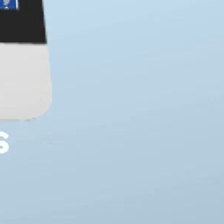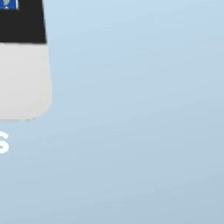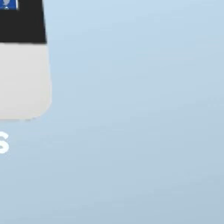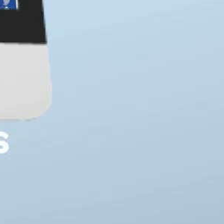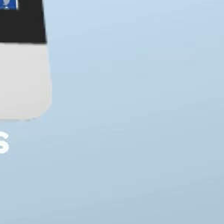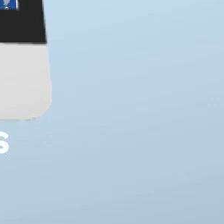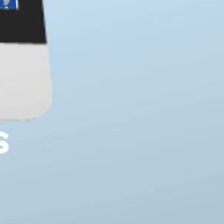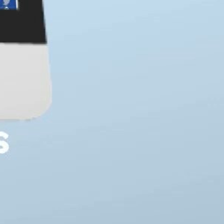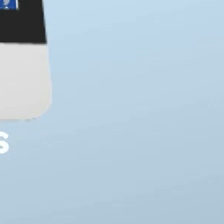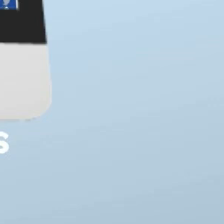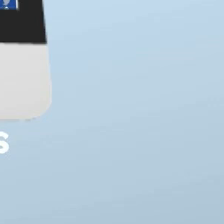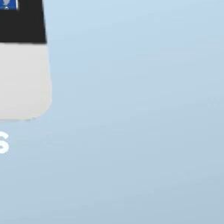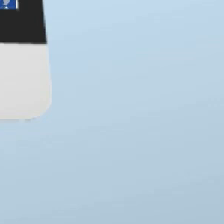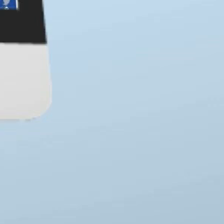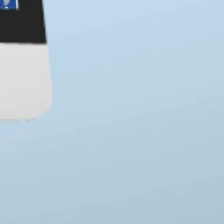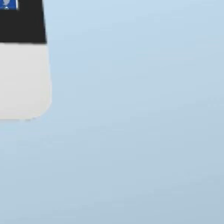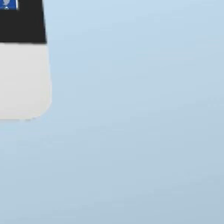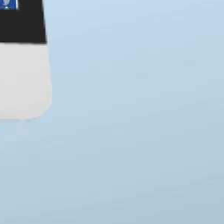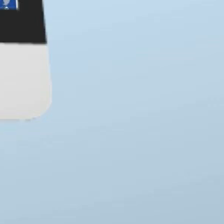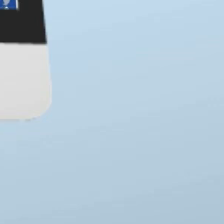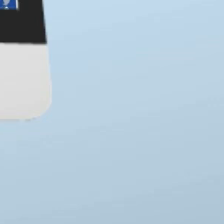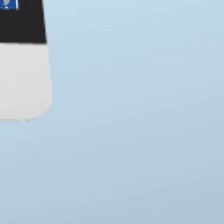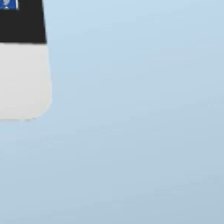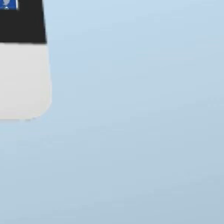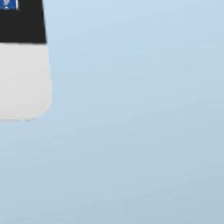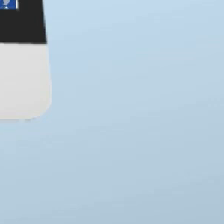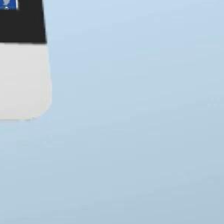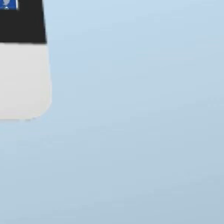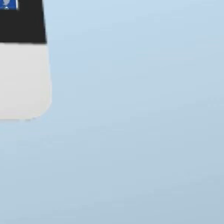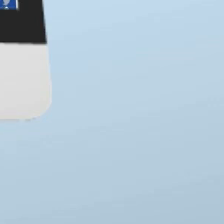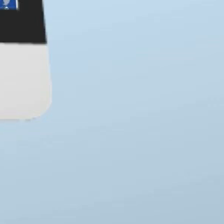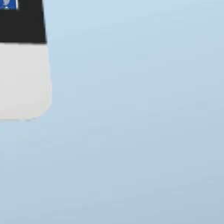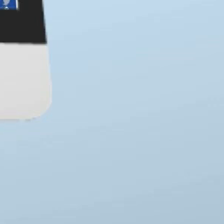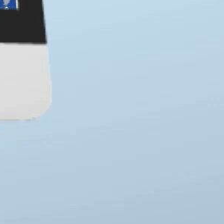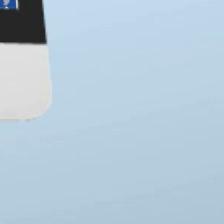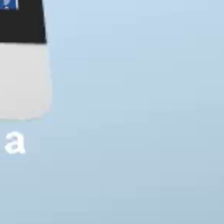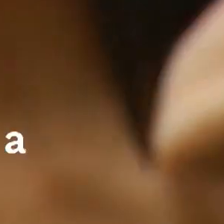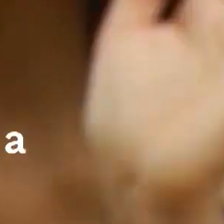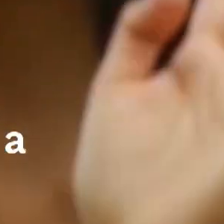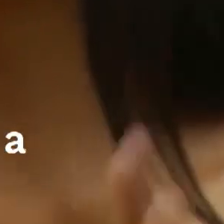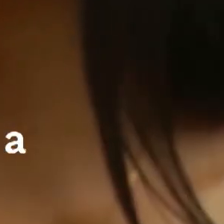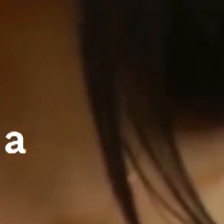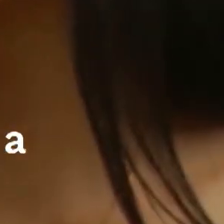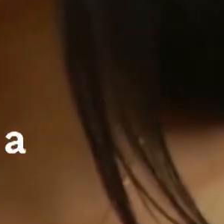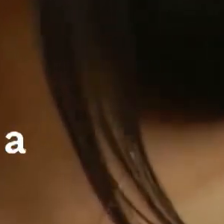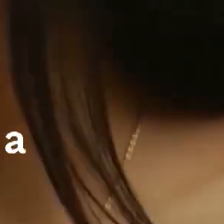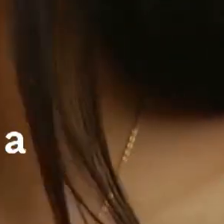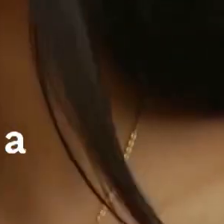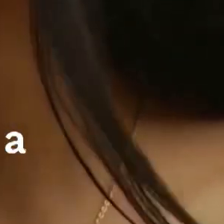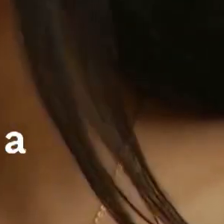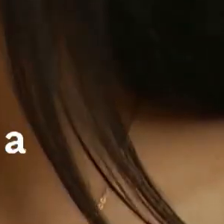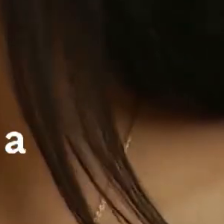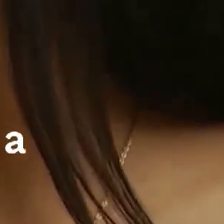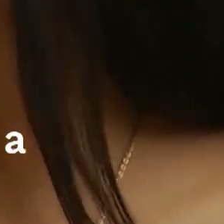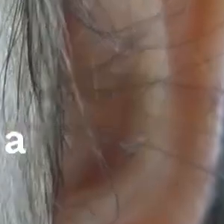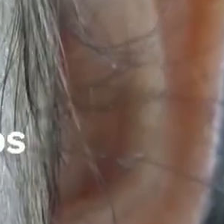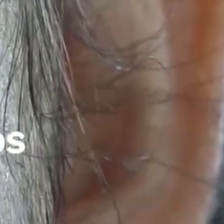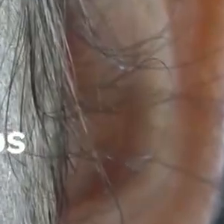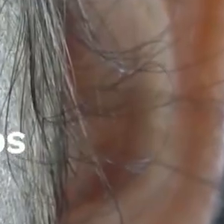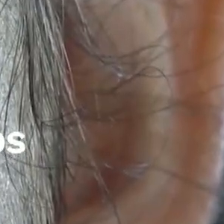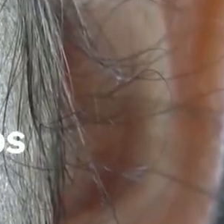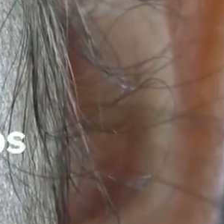proveedores disponibles. Elige a través de cuál quieres ayudar a las familias colombianas y listo. Ya son muchos los que se han sumado a esta